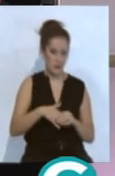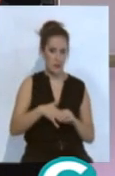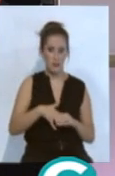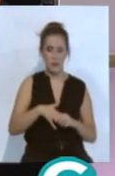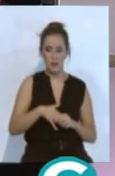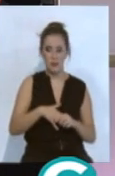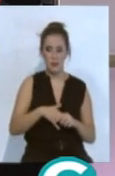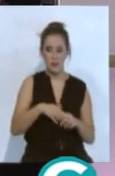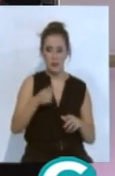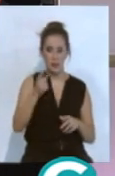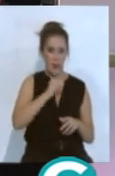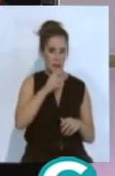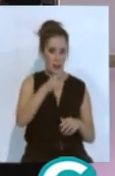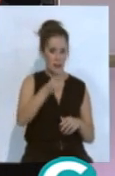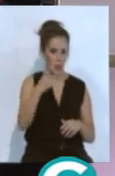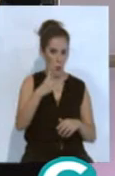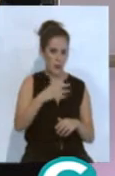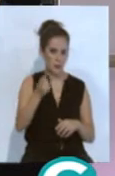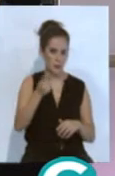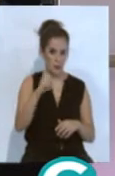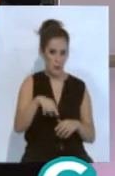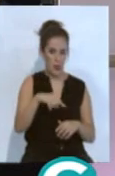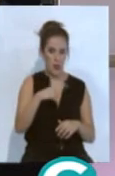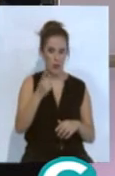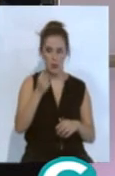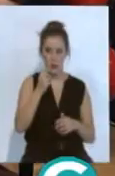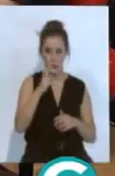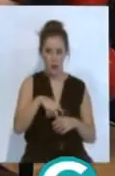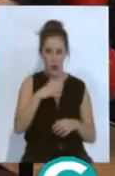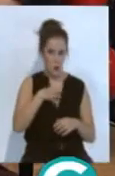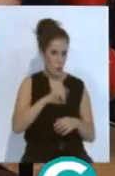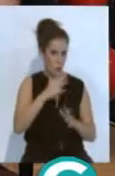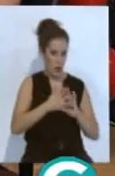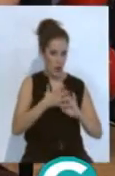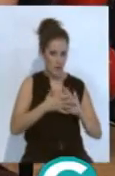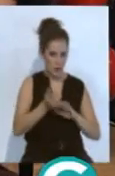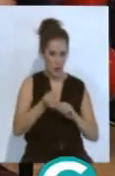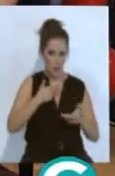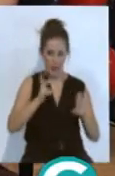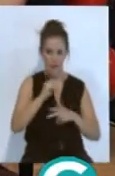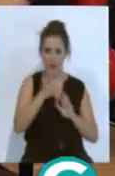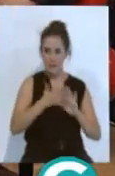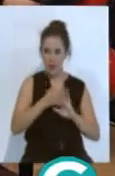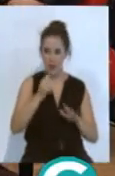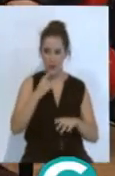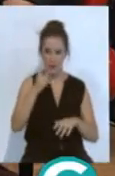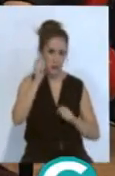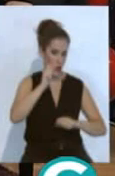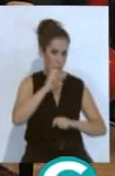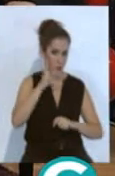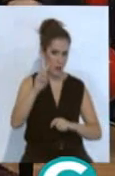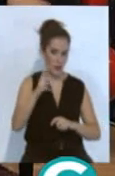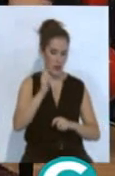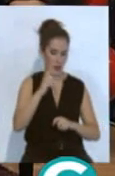que... Lo vivíamos. Porque cuando este cantaba en el cuarteto una vez, también. Lo llevaba tú en el parco, no pudo hablar. También. No había dejado hablar, que se puso a llorar viendo al Carlos en el